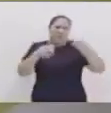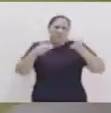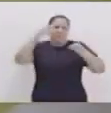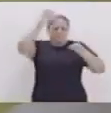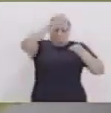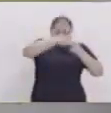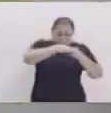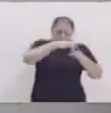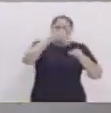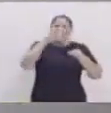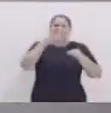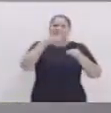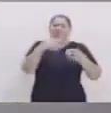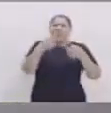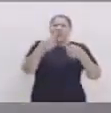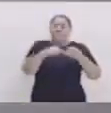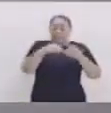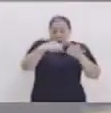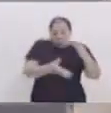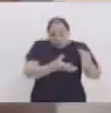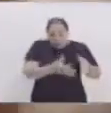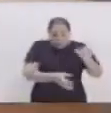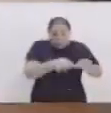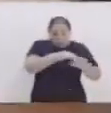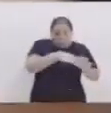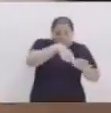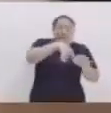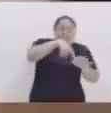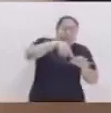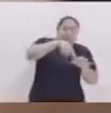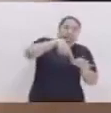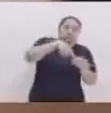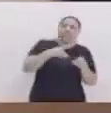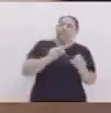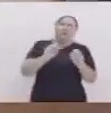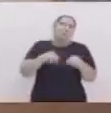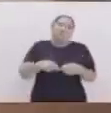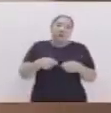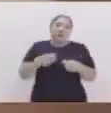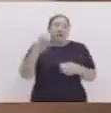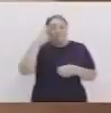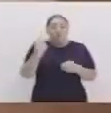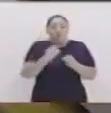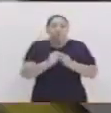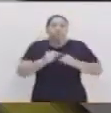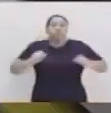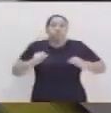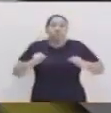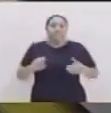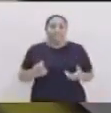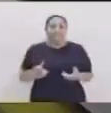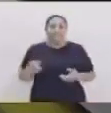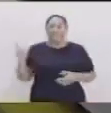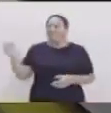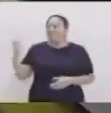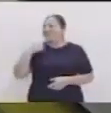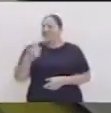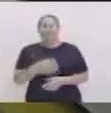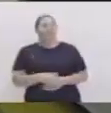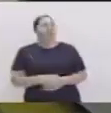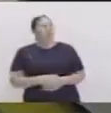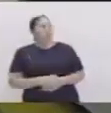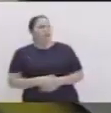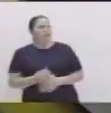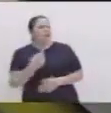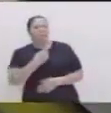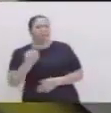arriba. Es cierto, y eso tiene que ver porque eso es un metal o pasa con todo o pasa solo con algunos